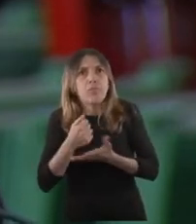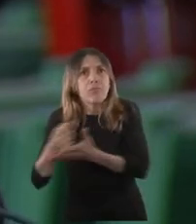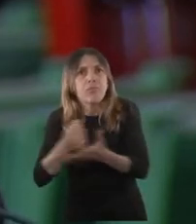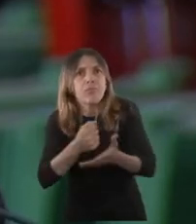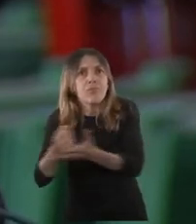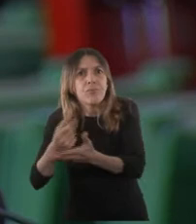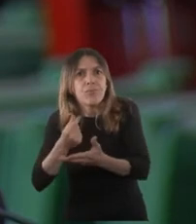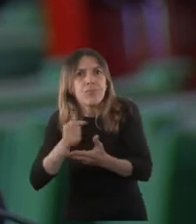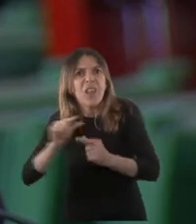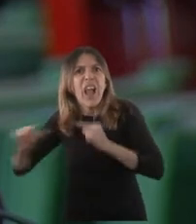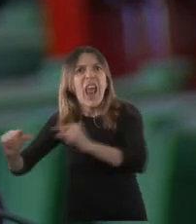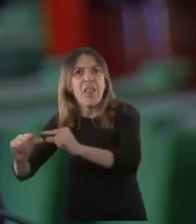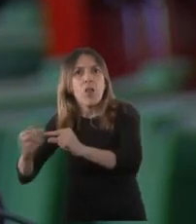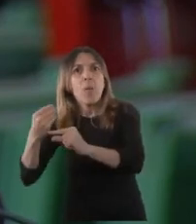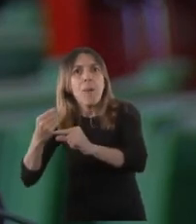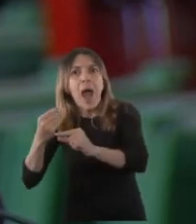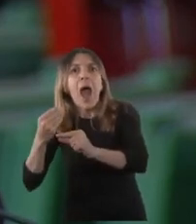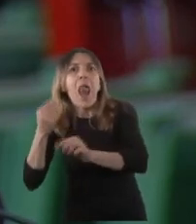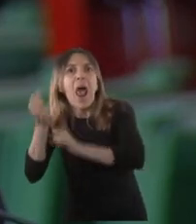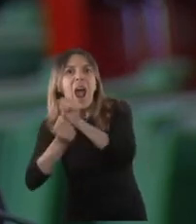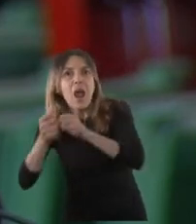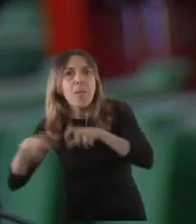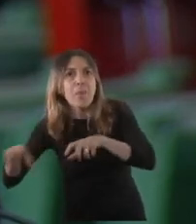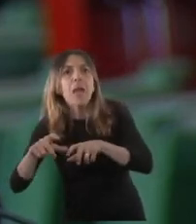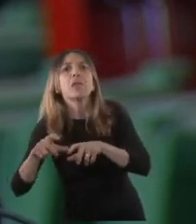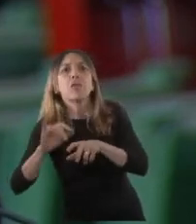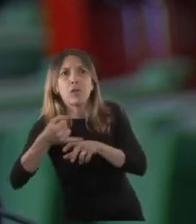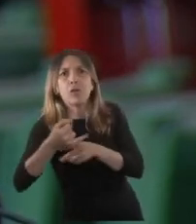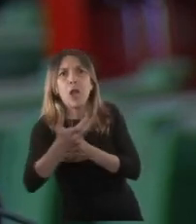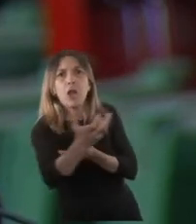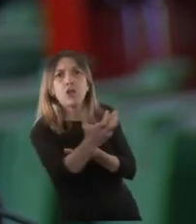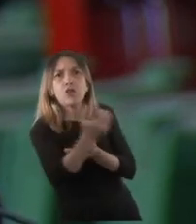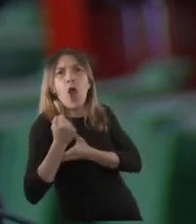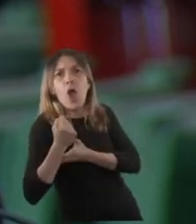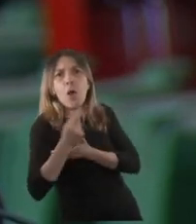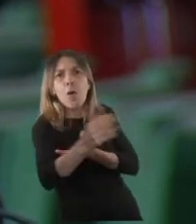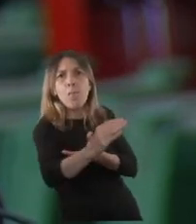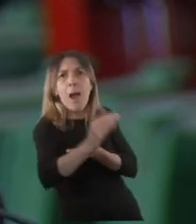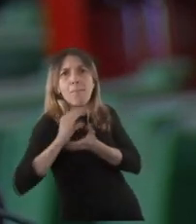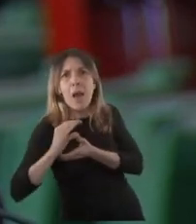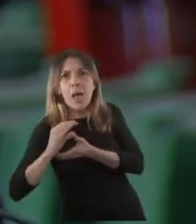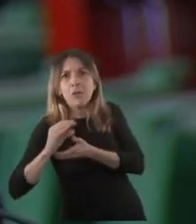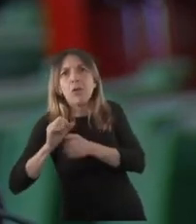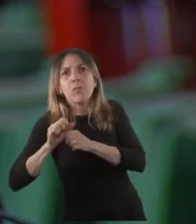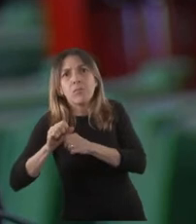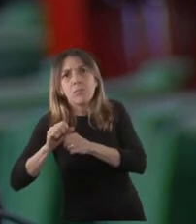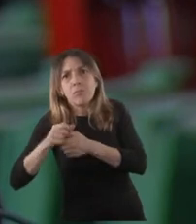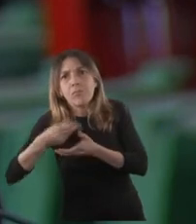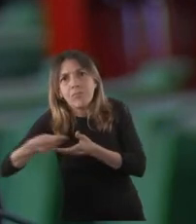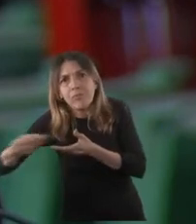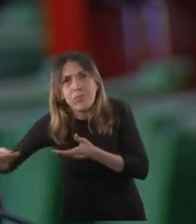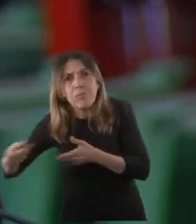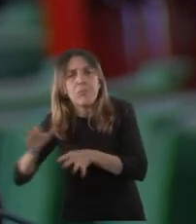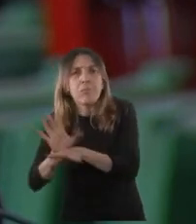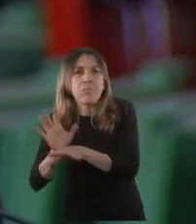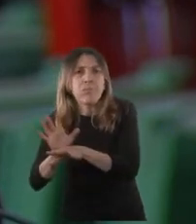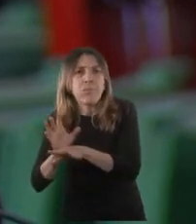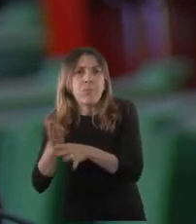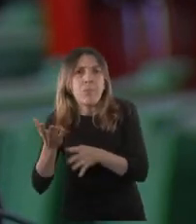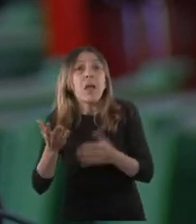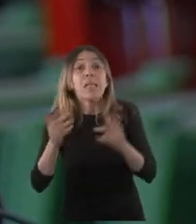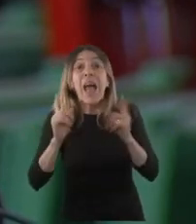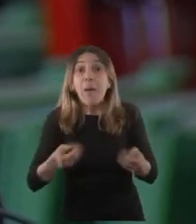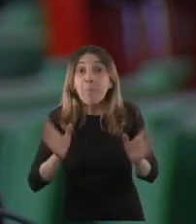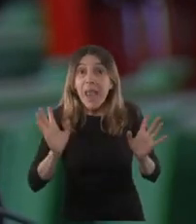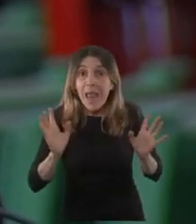crediticia lo canalice, lo califique y podamos tener los créditos. Pero además de